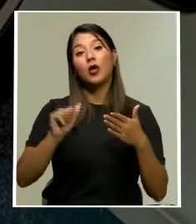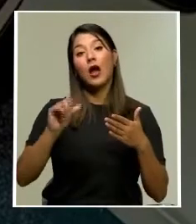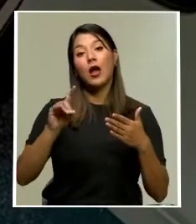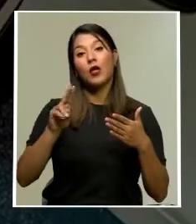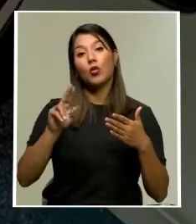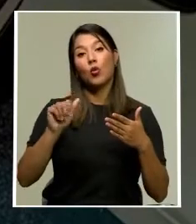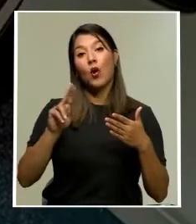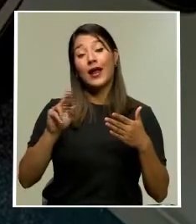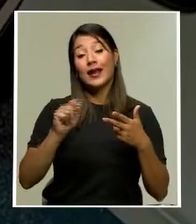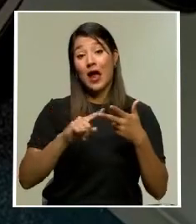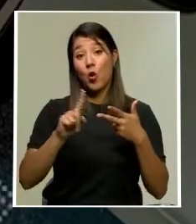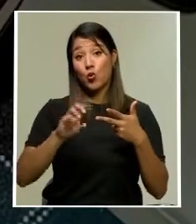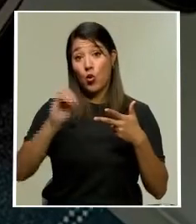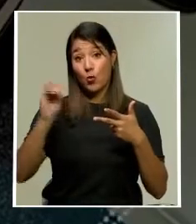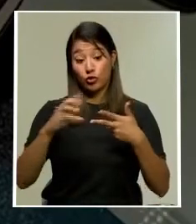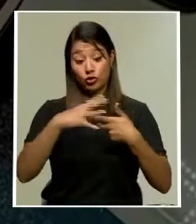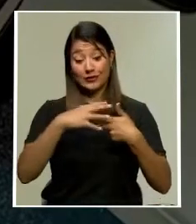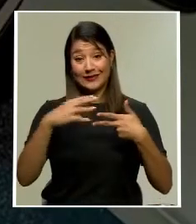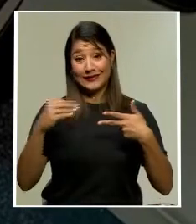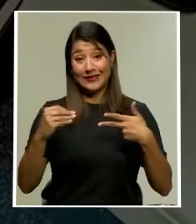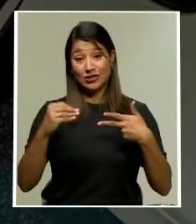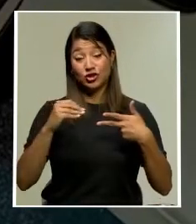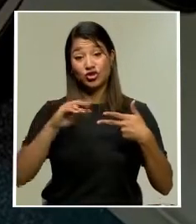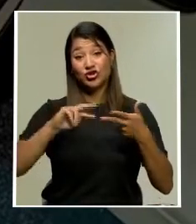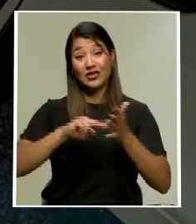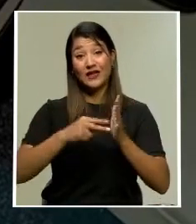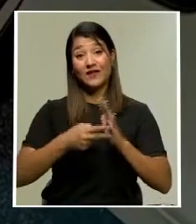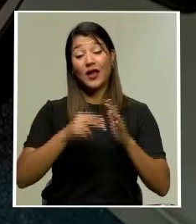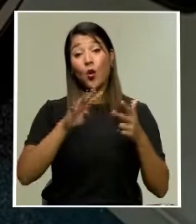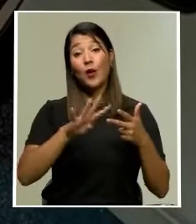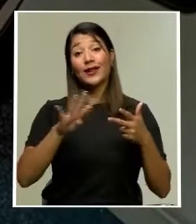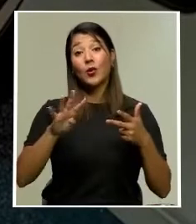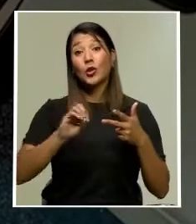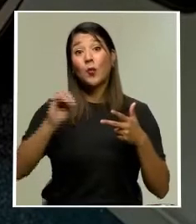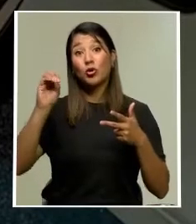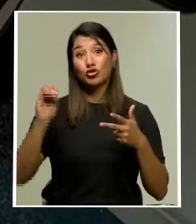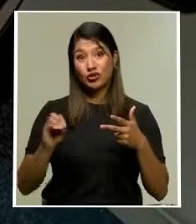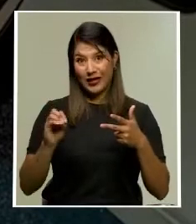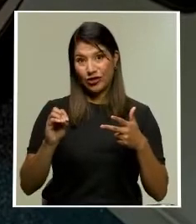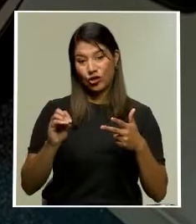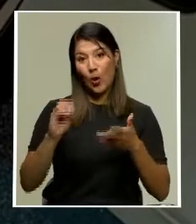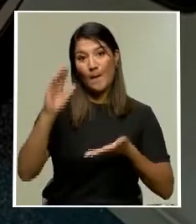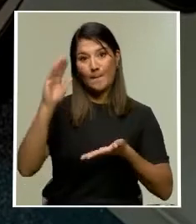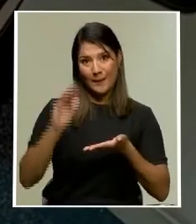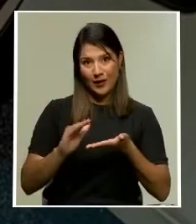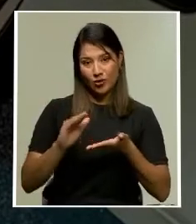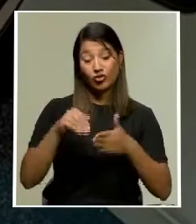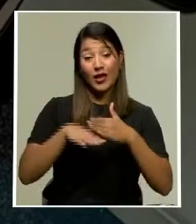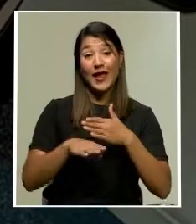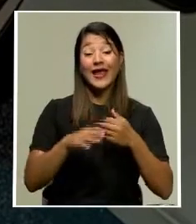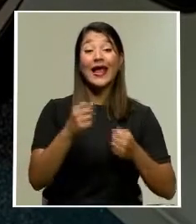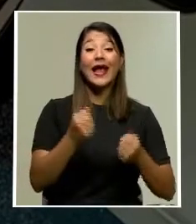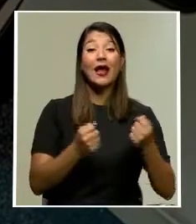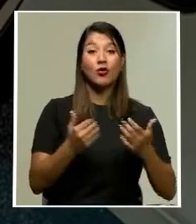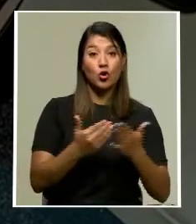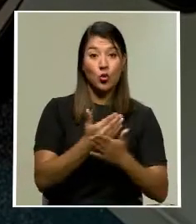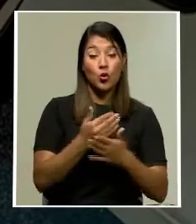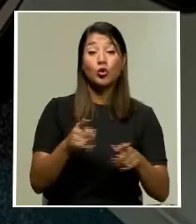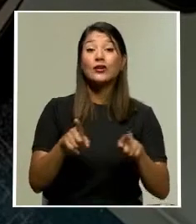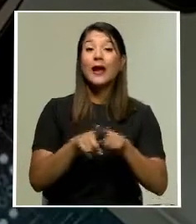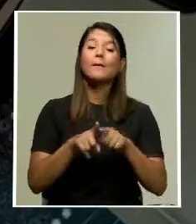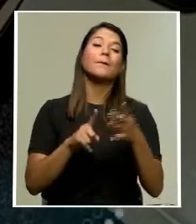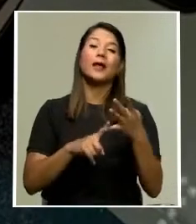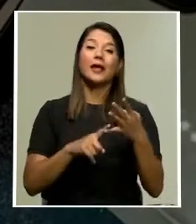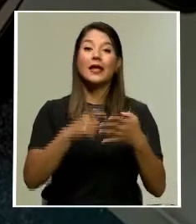1%. Estos 3 rubros comprenden una exoneración del 44% de un carro eléctrico nuevo. Además, también se aplica una exoneración parcial del impuesto a